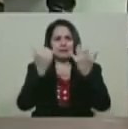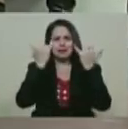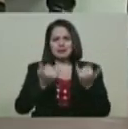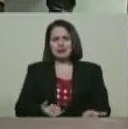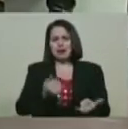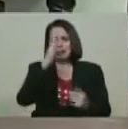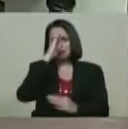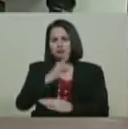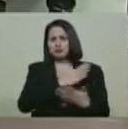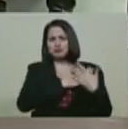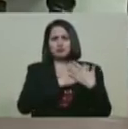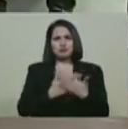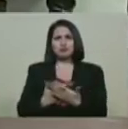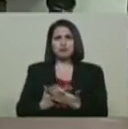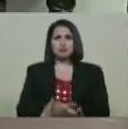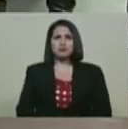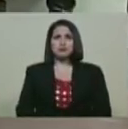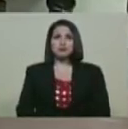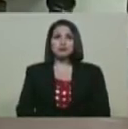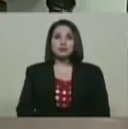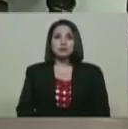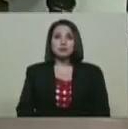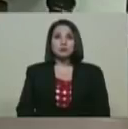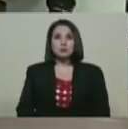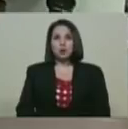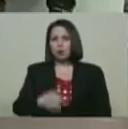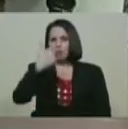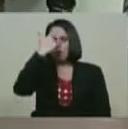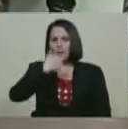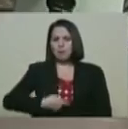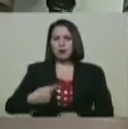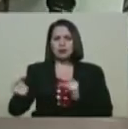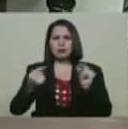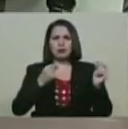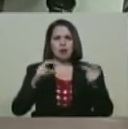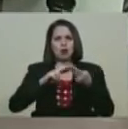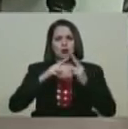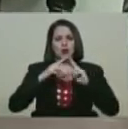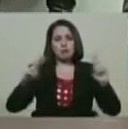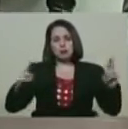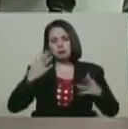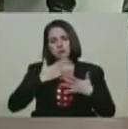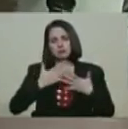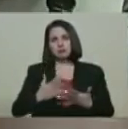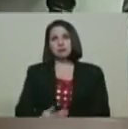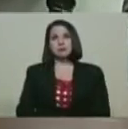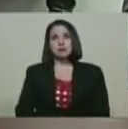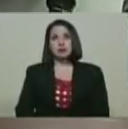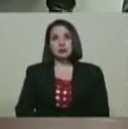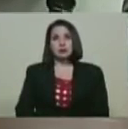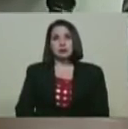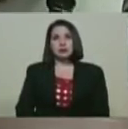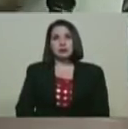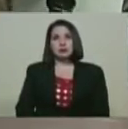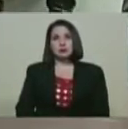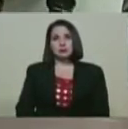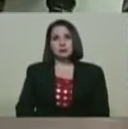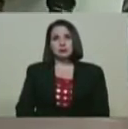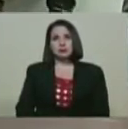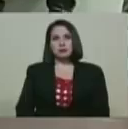Me pongo a la orden como hombre de diálogo y hombre de paz que soy. Esa es la cara de una